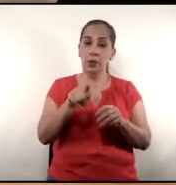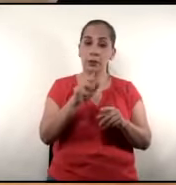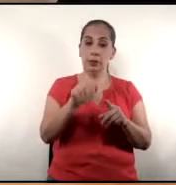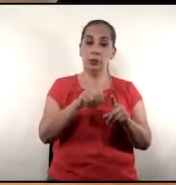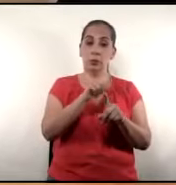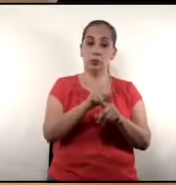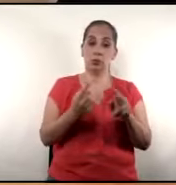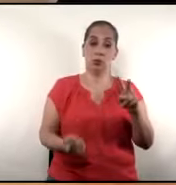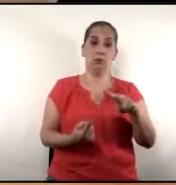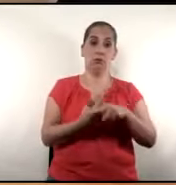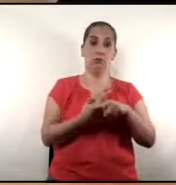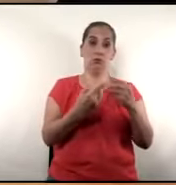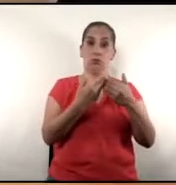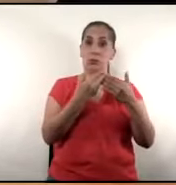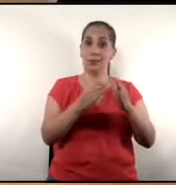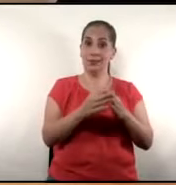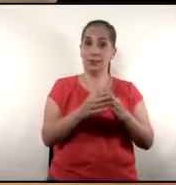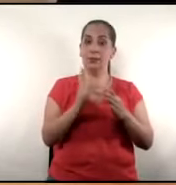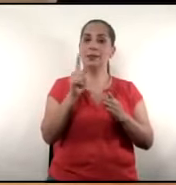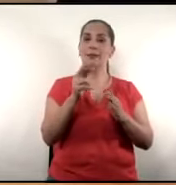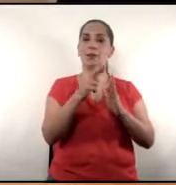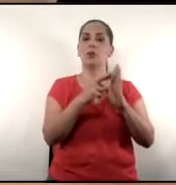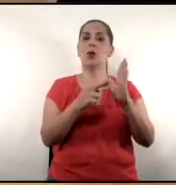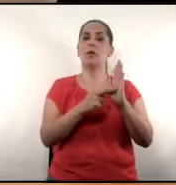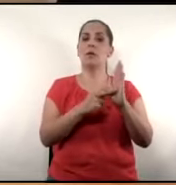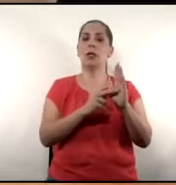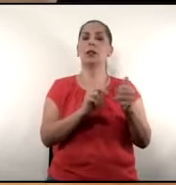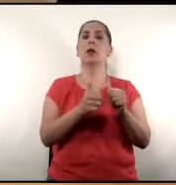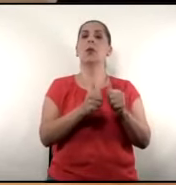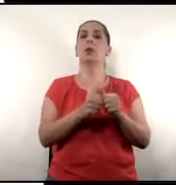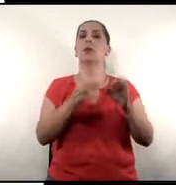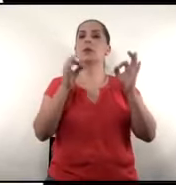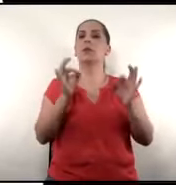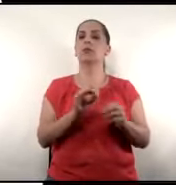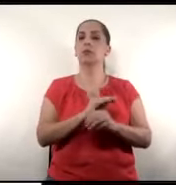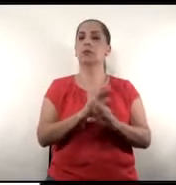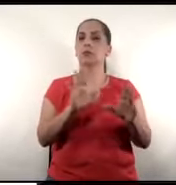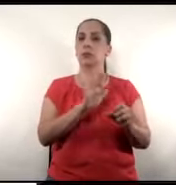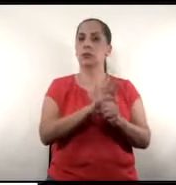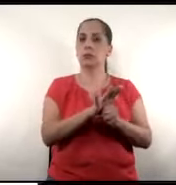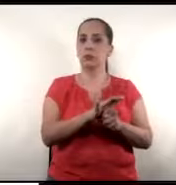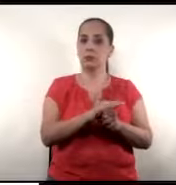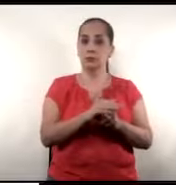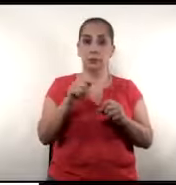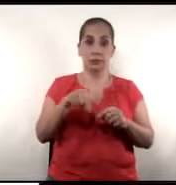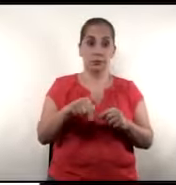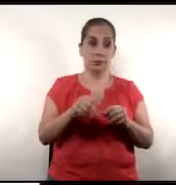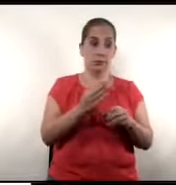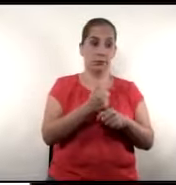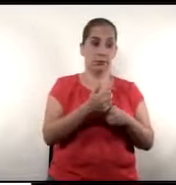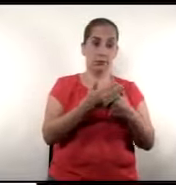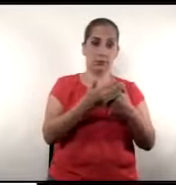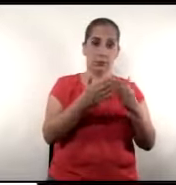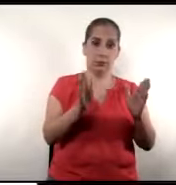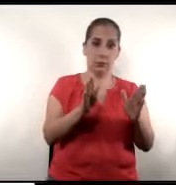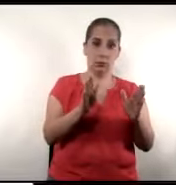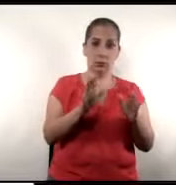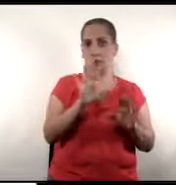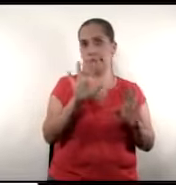dar una apertura, las reglas del juego tienen que ser de competencia absoluta. Si aquí se hace una apertura a la